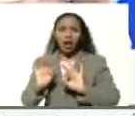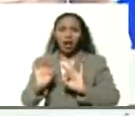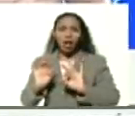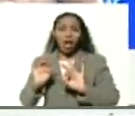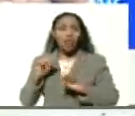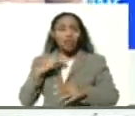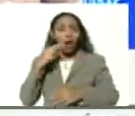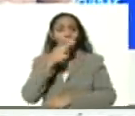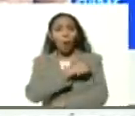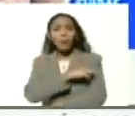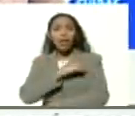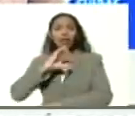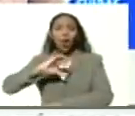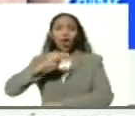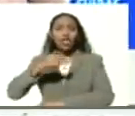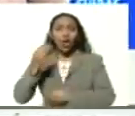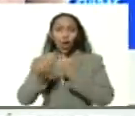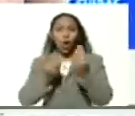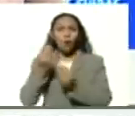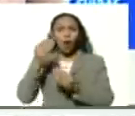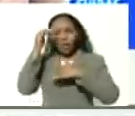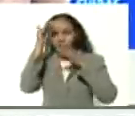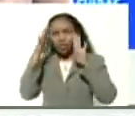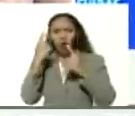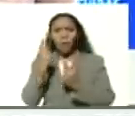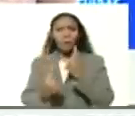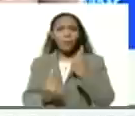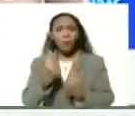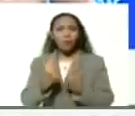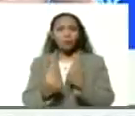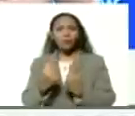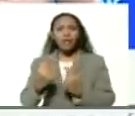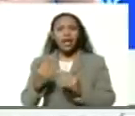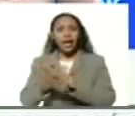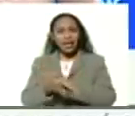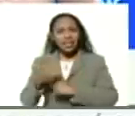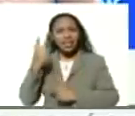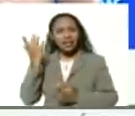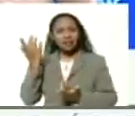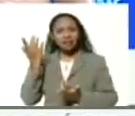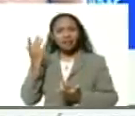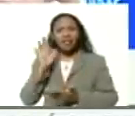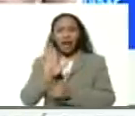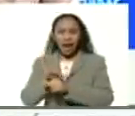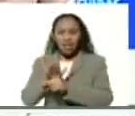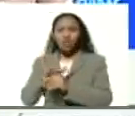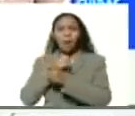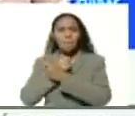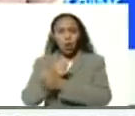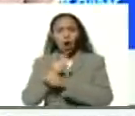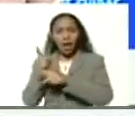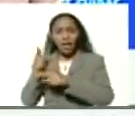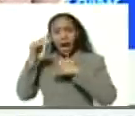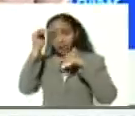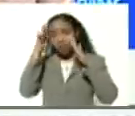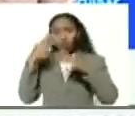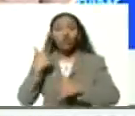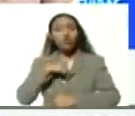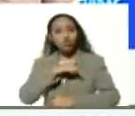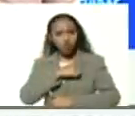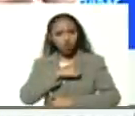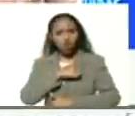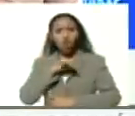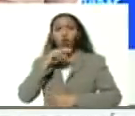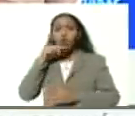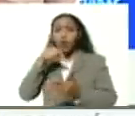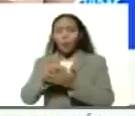de Coche, cómo atienden a los pacientes con ese cariño, con ese amor. Es la atención que nosotros